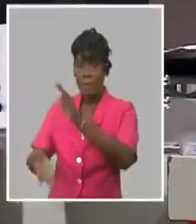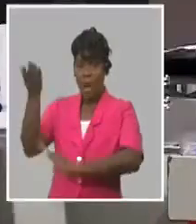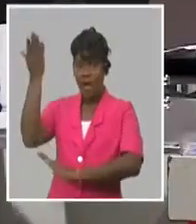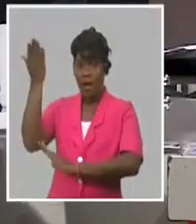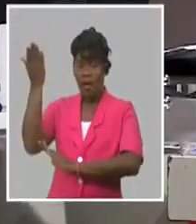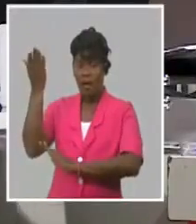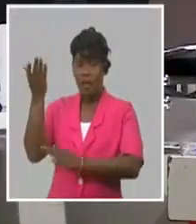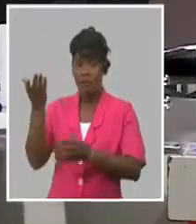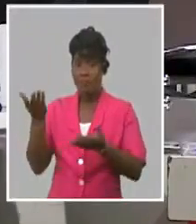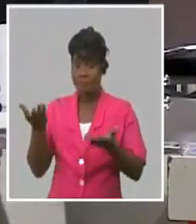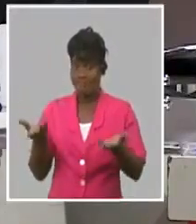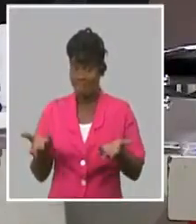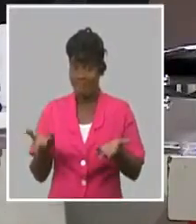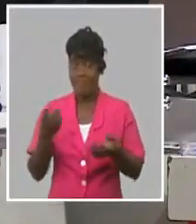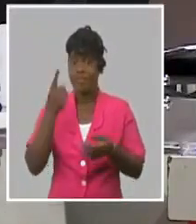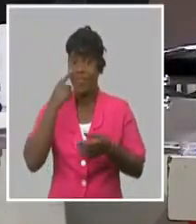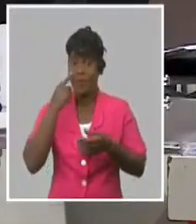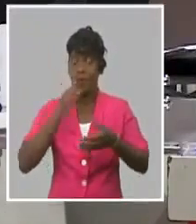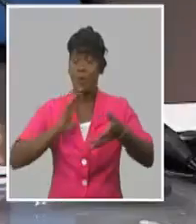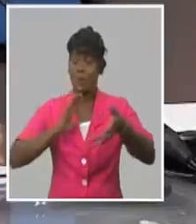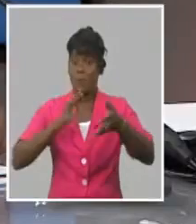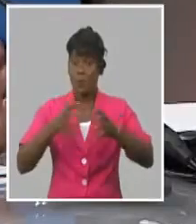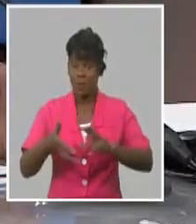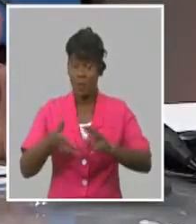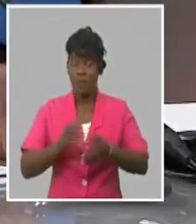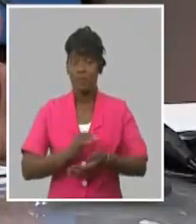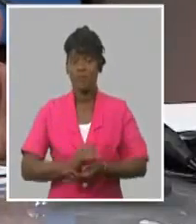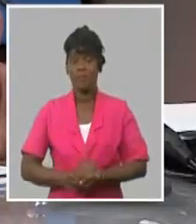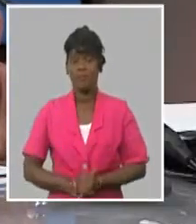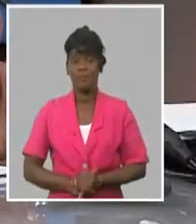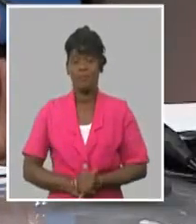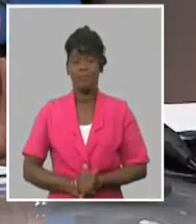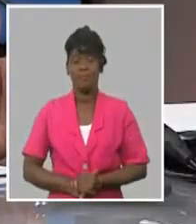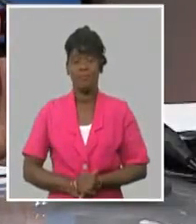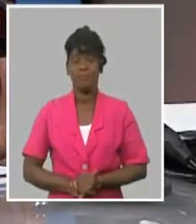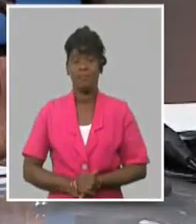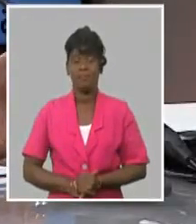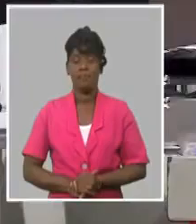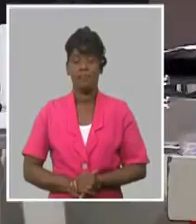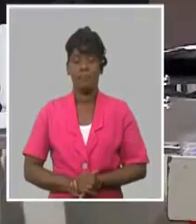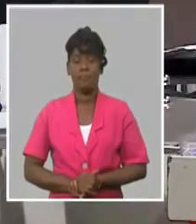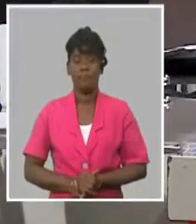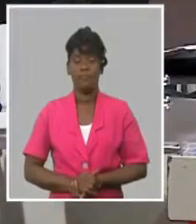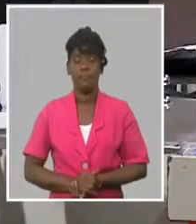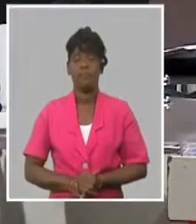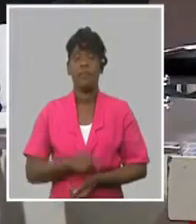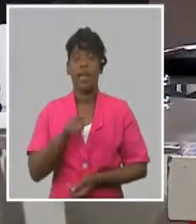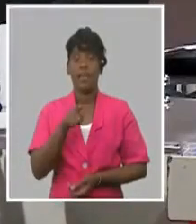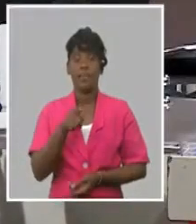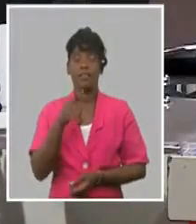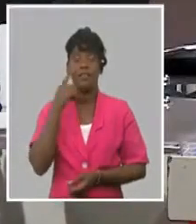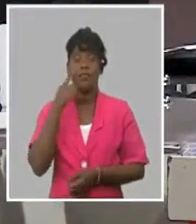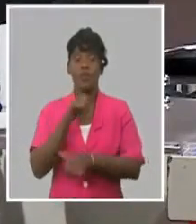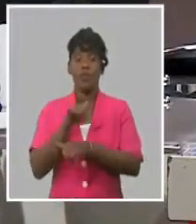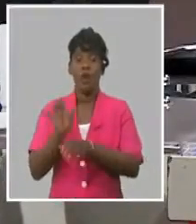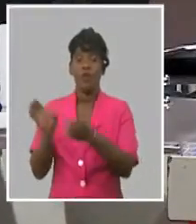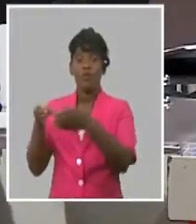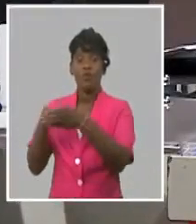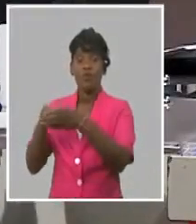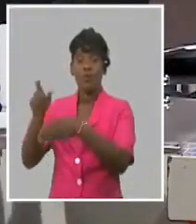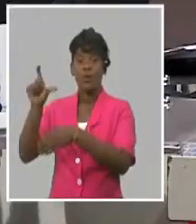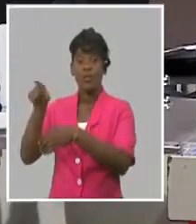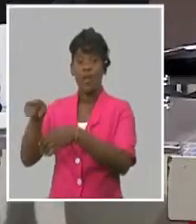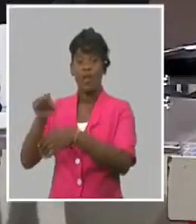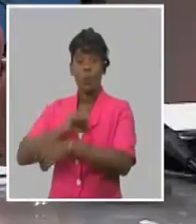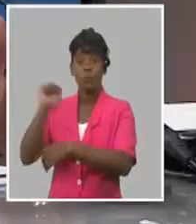qué tramado institucional más complejo. Y ahí, de hecho, desfavorece a unos actores económicos frente a